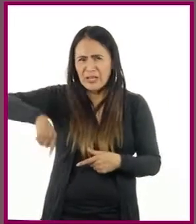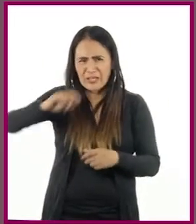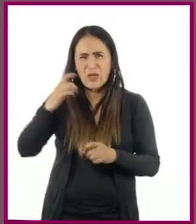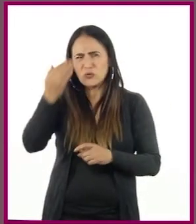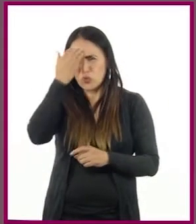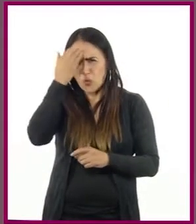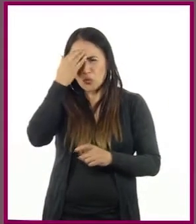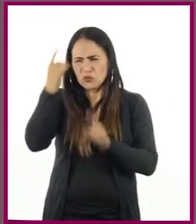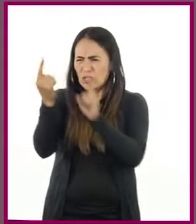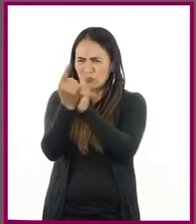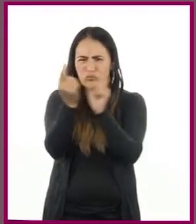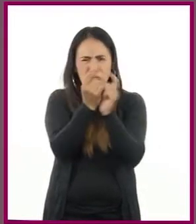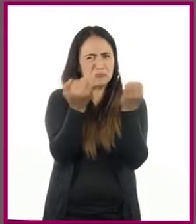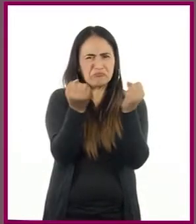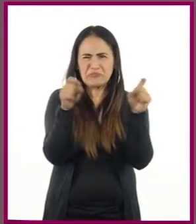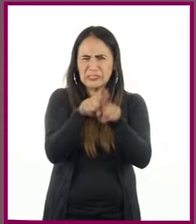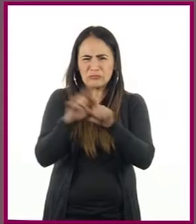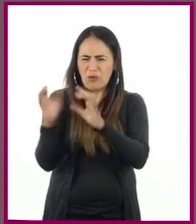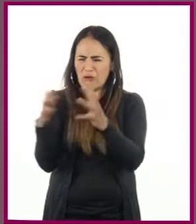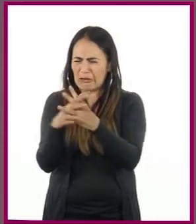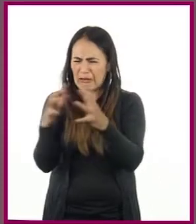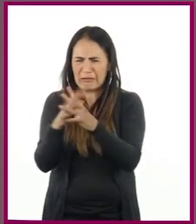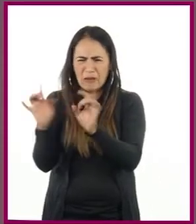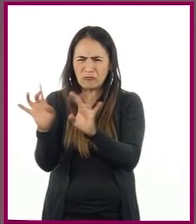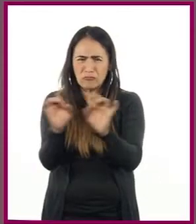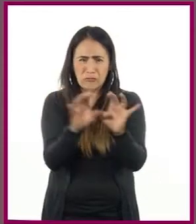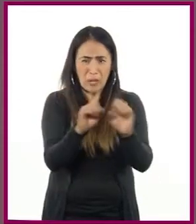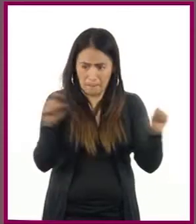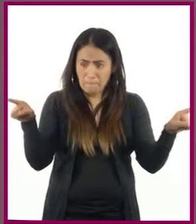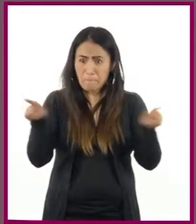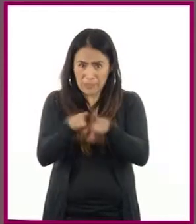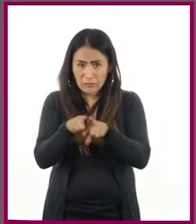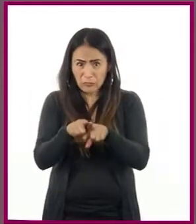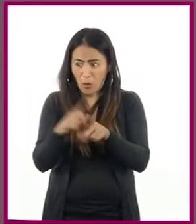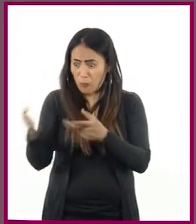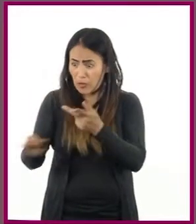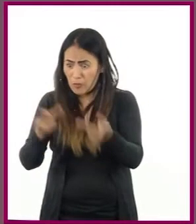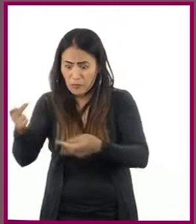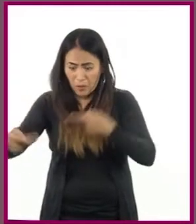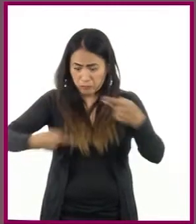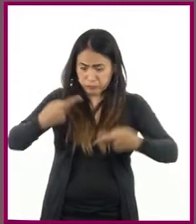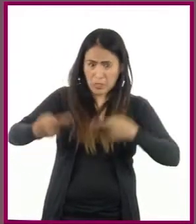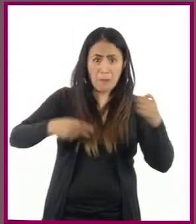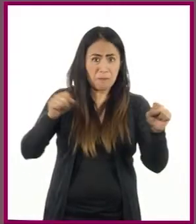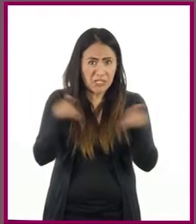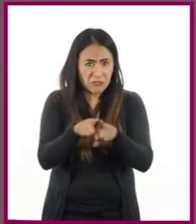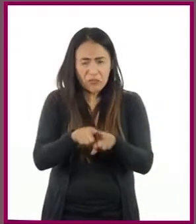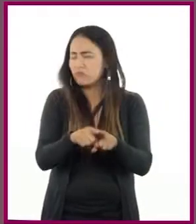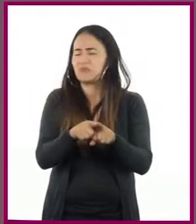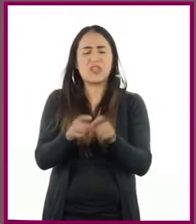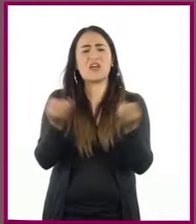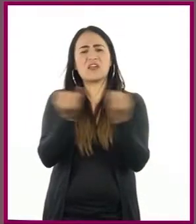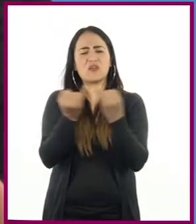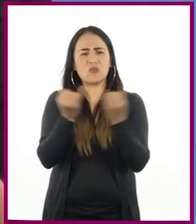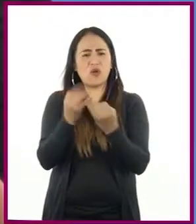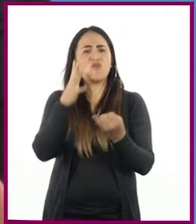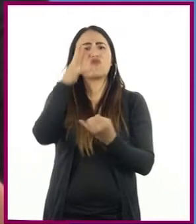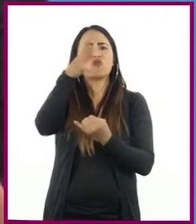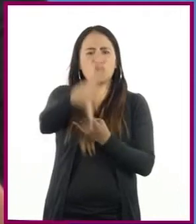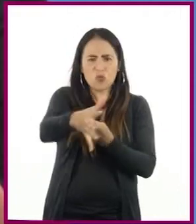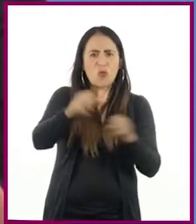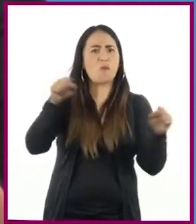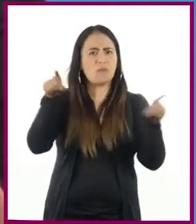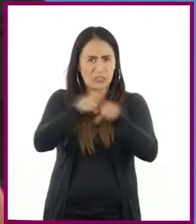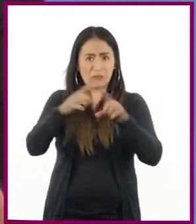conocido y de la guerra en sí no coincidían, y en los años posteriores a esta, nuestros destinos no fueron los mismos.